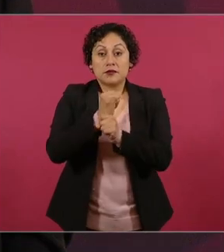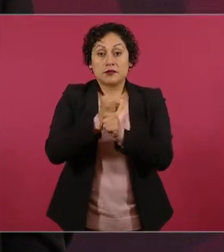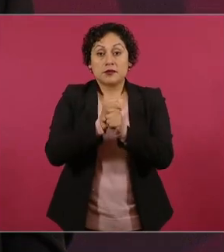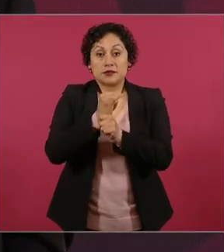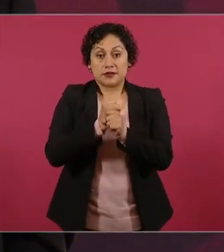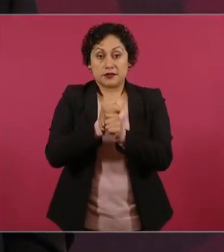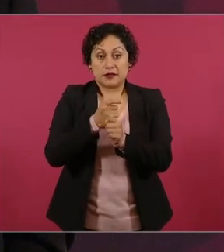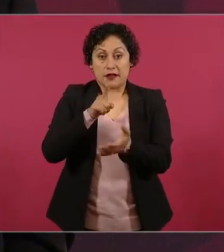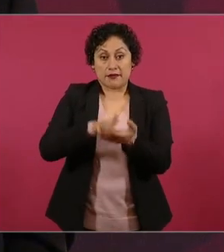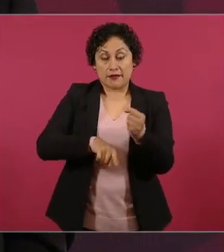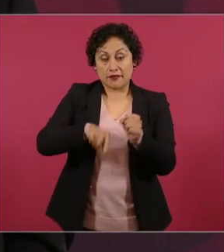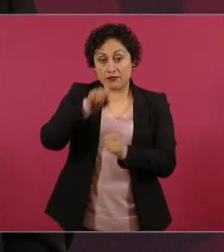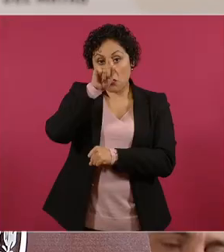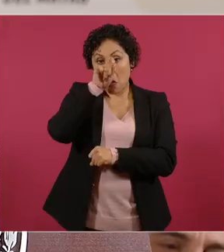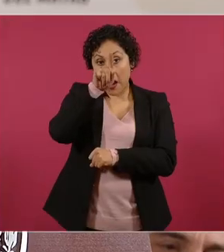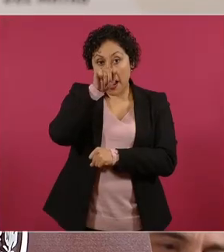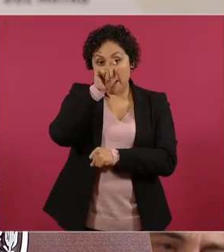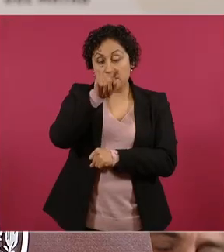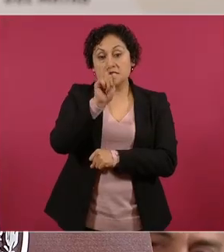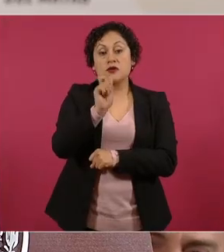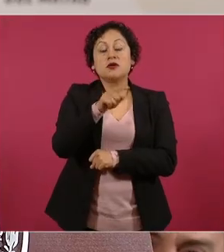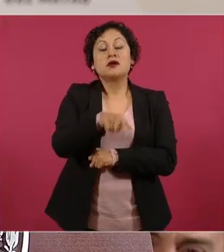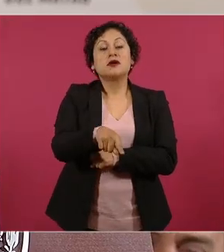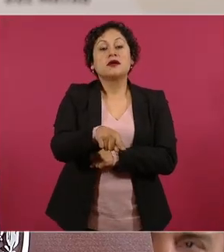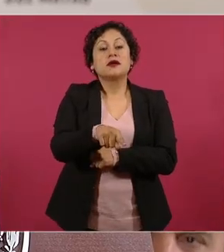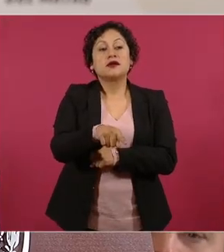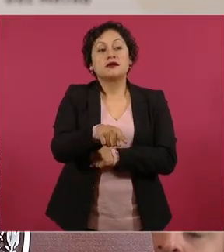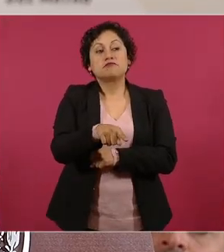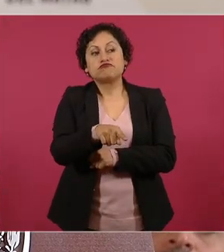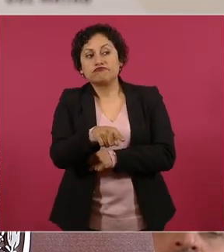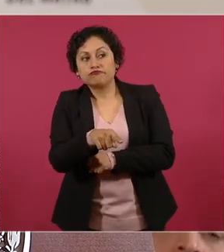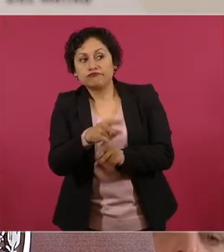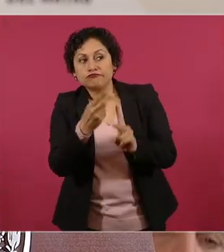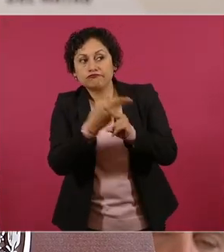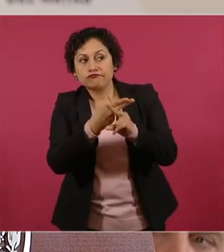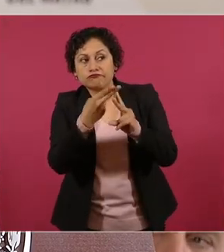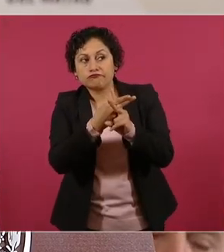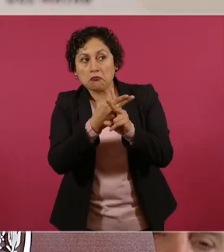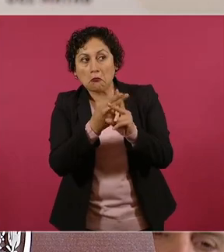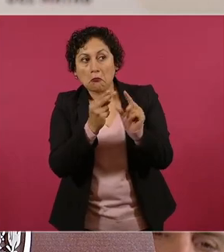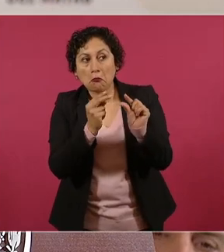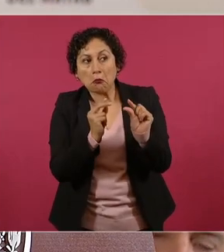en Jalisco que en Guanajuato?